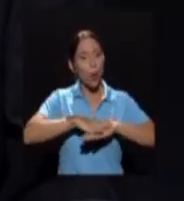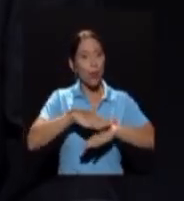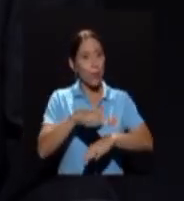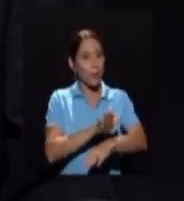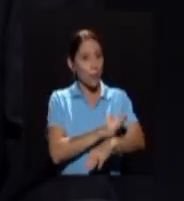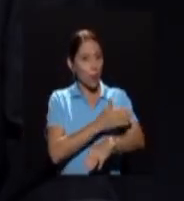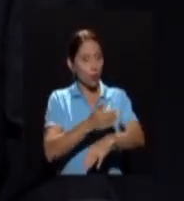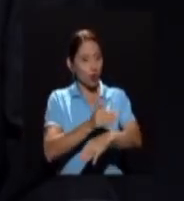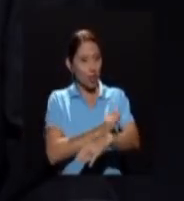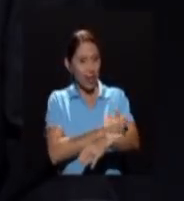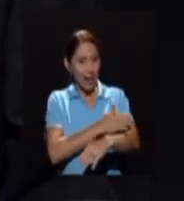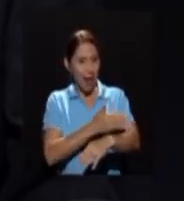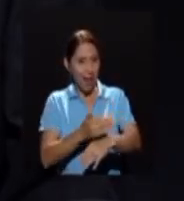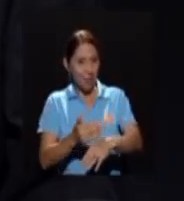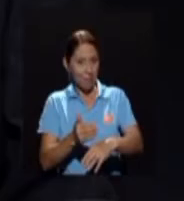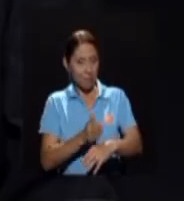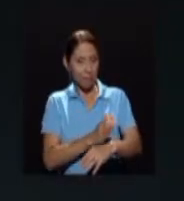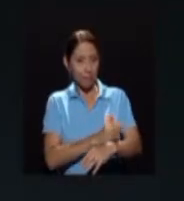música